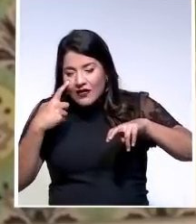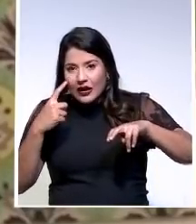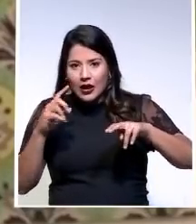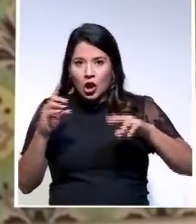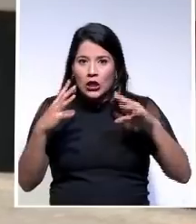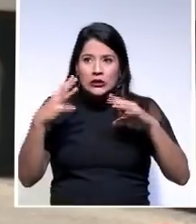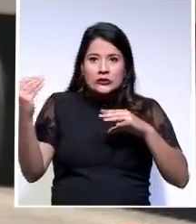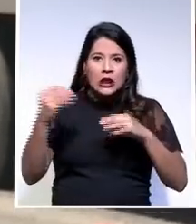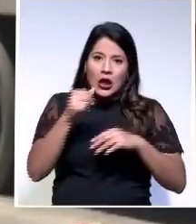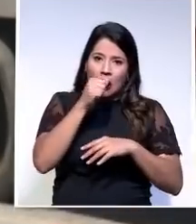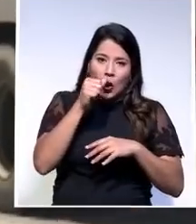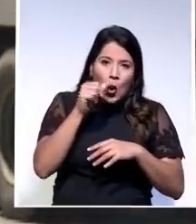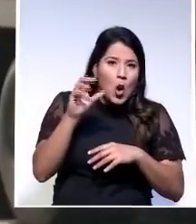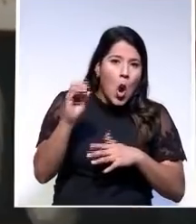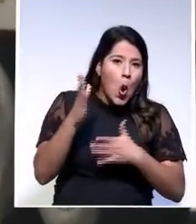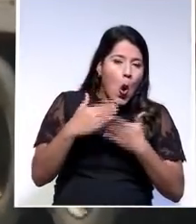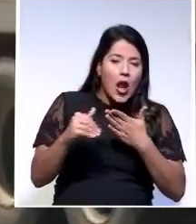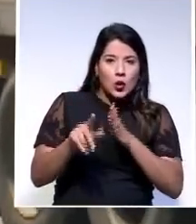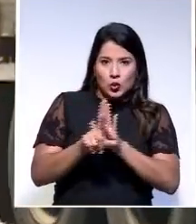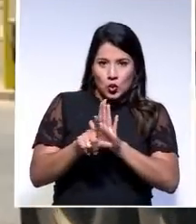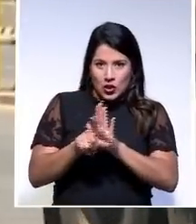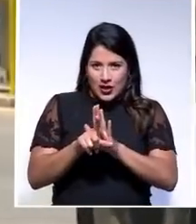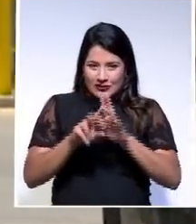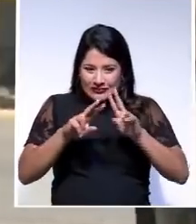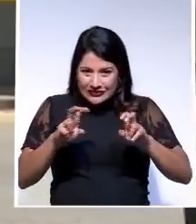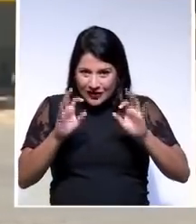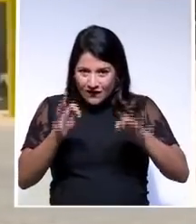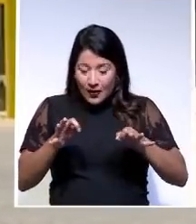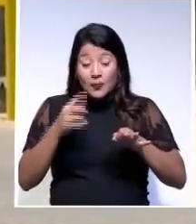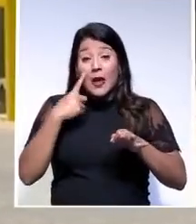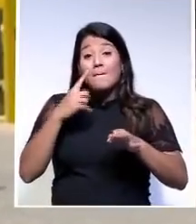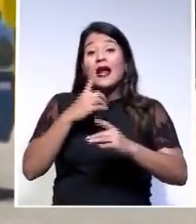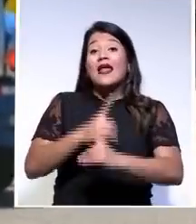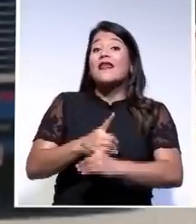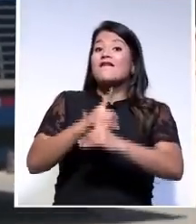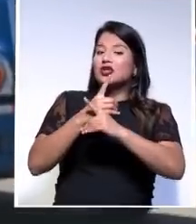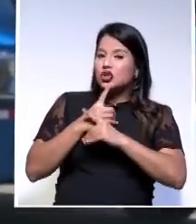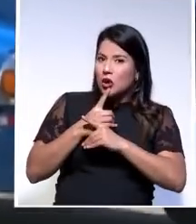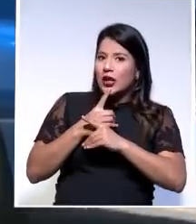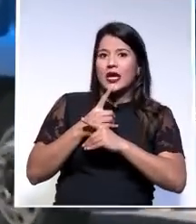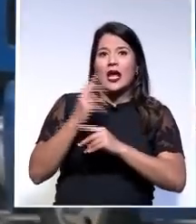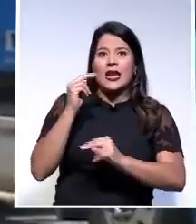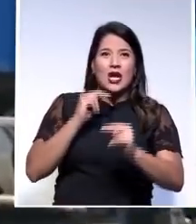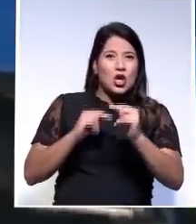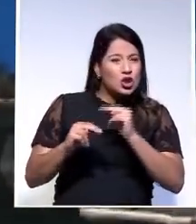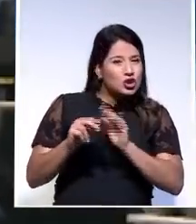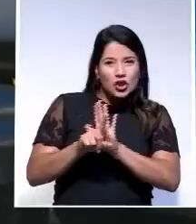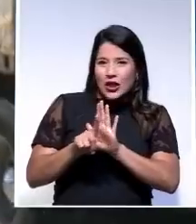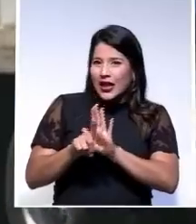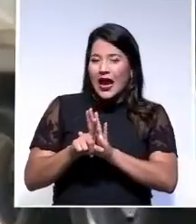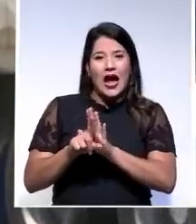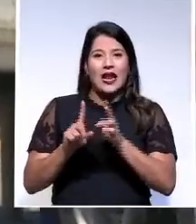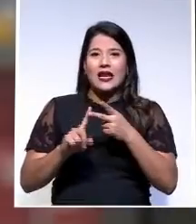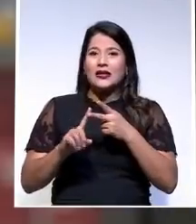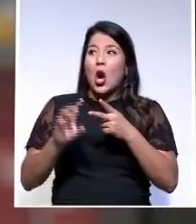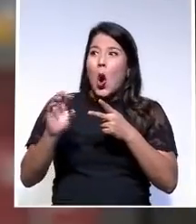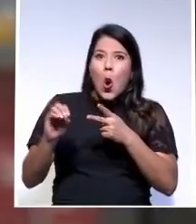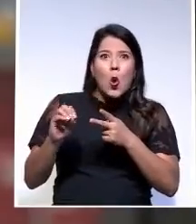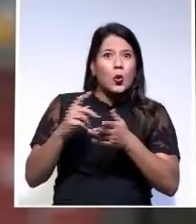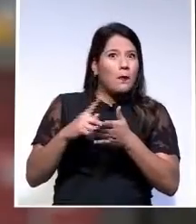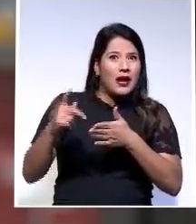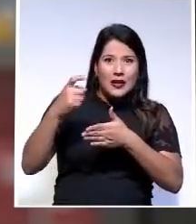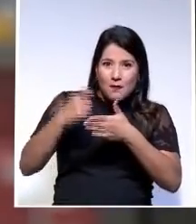terrestres, puertos y aeropuertos de nuestro país. Para la Defensoría, el contrabando, la evasión y la falta de control fiscal limita el